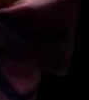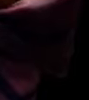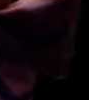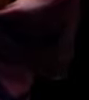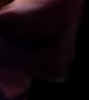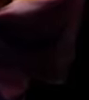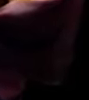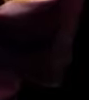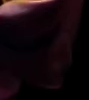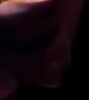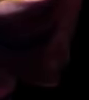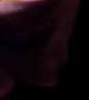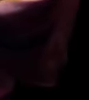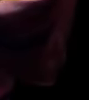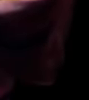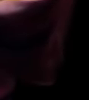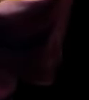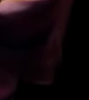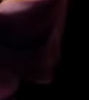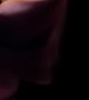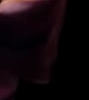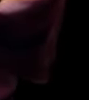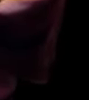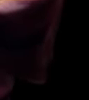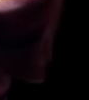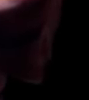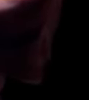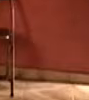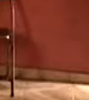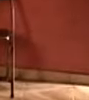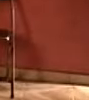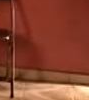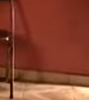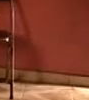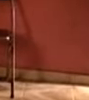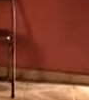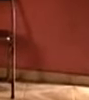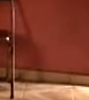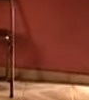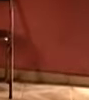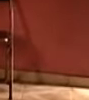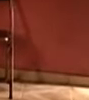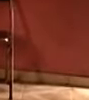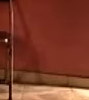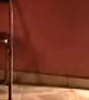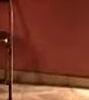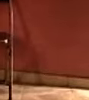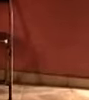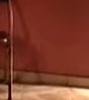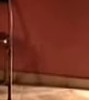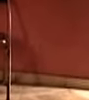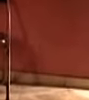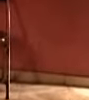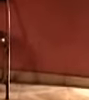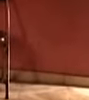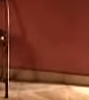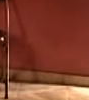seguimiento a casos de infantes que por diversas situaciones han estado bajo el cuidado del Centro de Asistencia Social de la